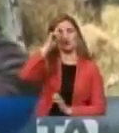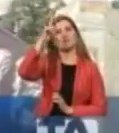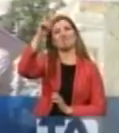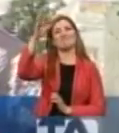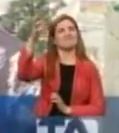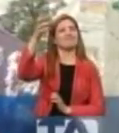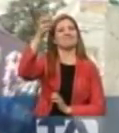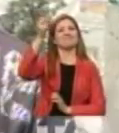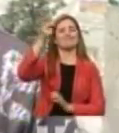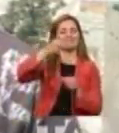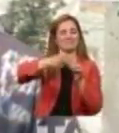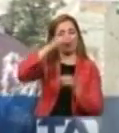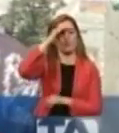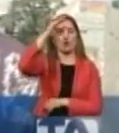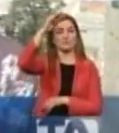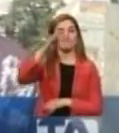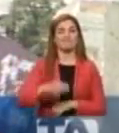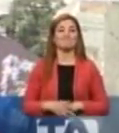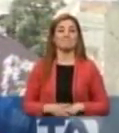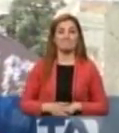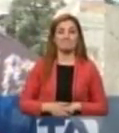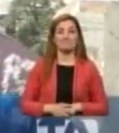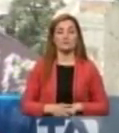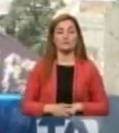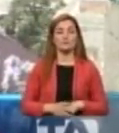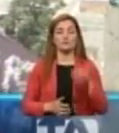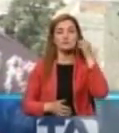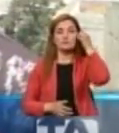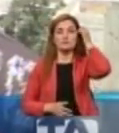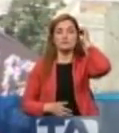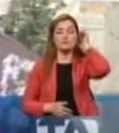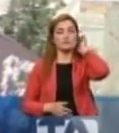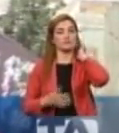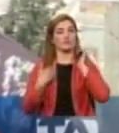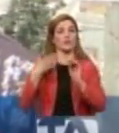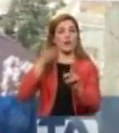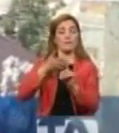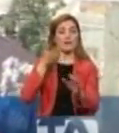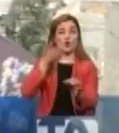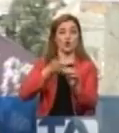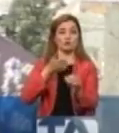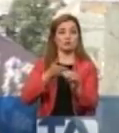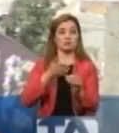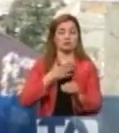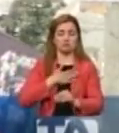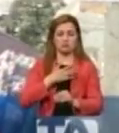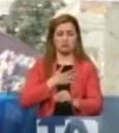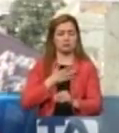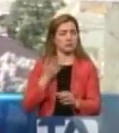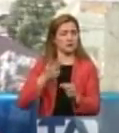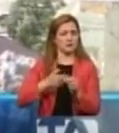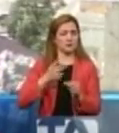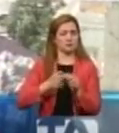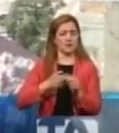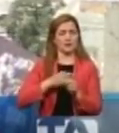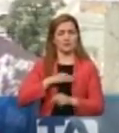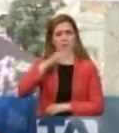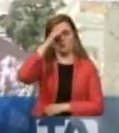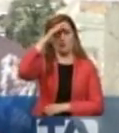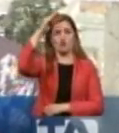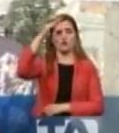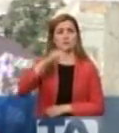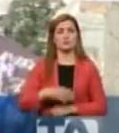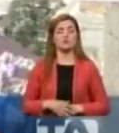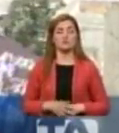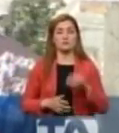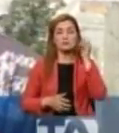Nacional. Principalmente yo quiero entrar a la policía ya que es mi meta, mi objetivo, llegar a pertenecer a una de las fuerzas públicas.